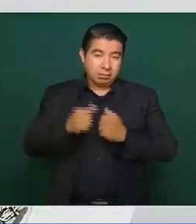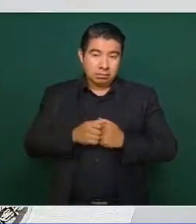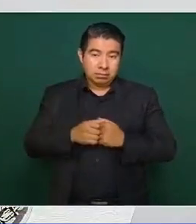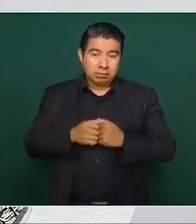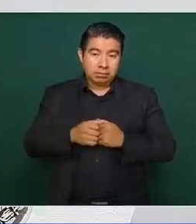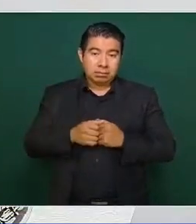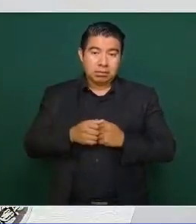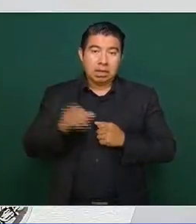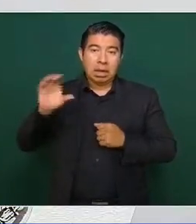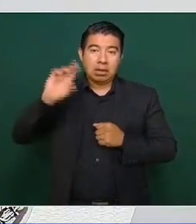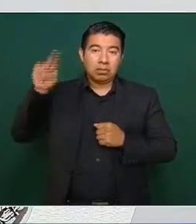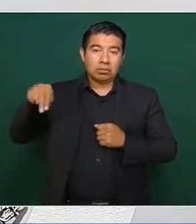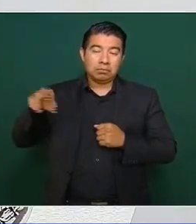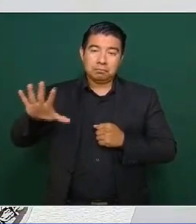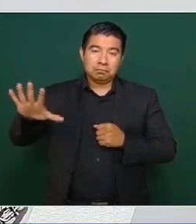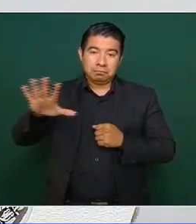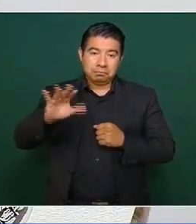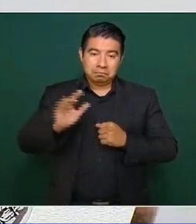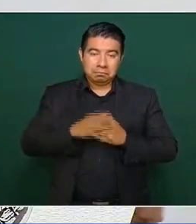Cancún.